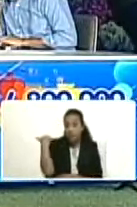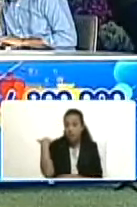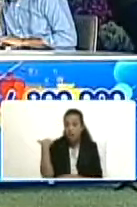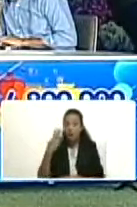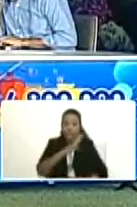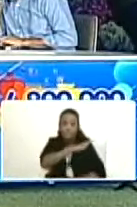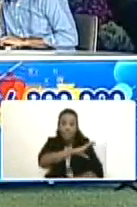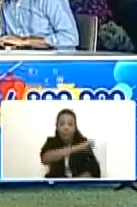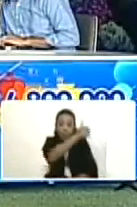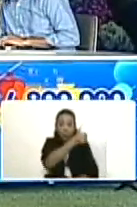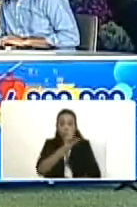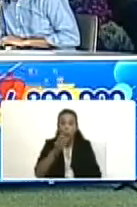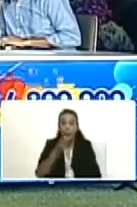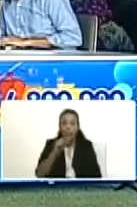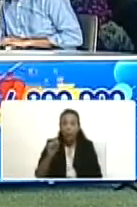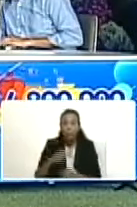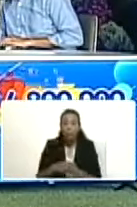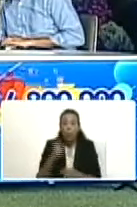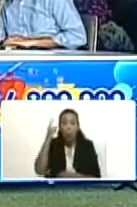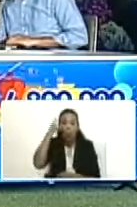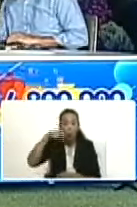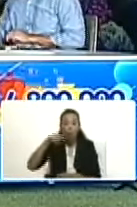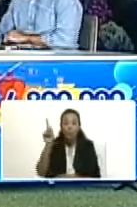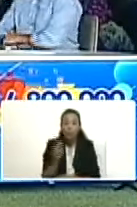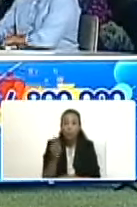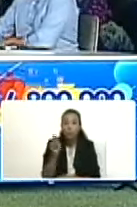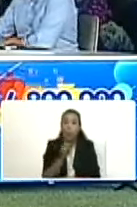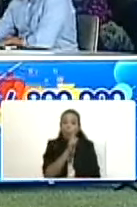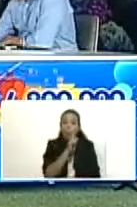mayor general, hoy diputado,